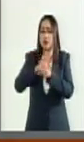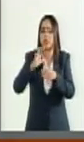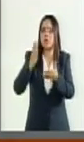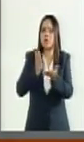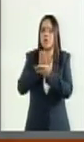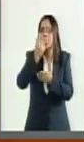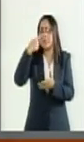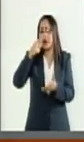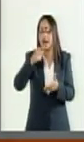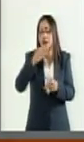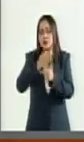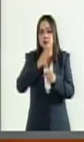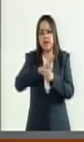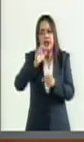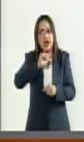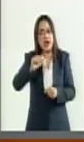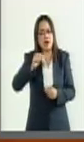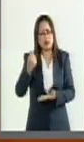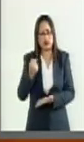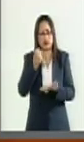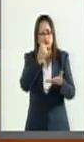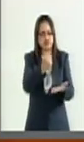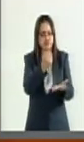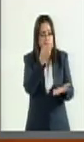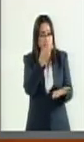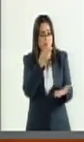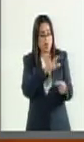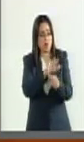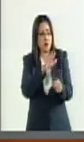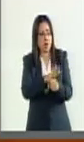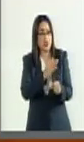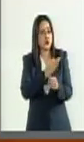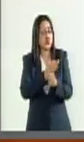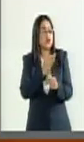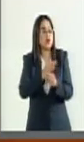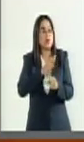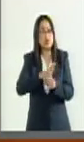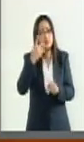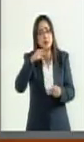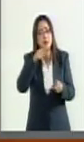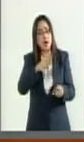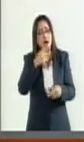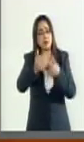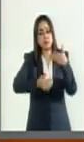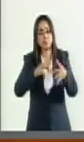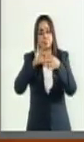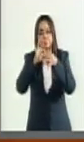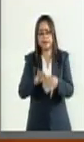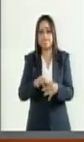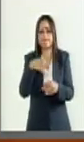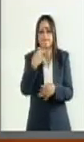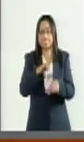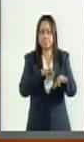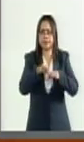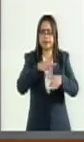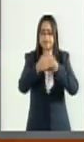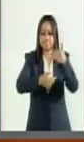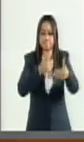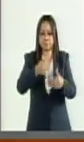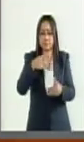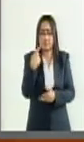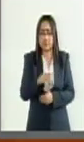acceso suficiente a los recursos presupuestales que requieren para el funcionamiento debido